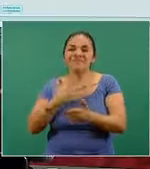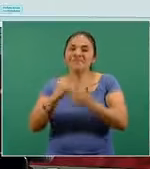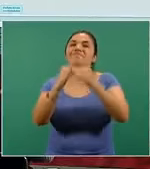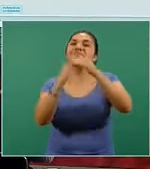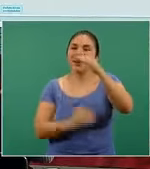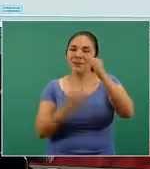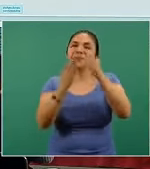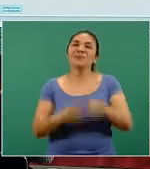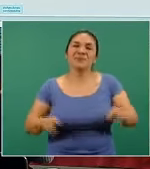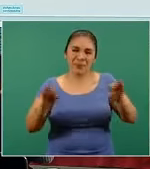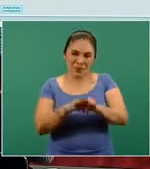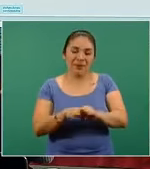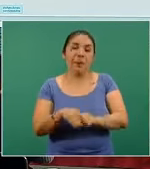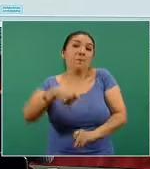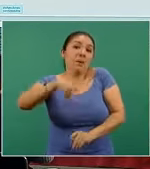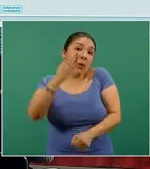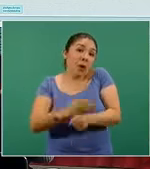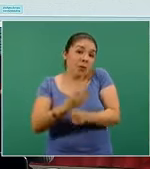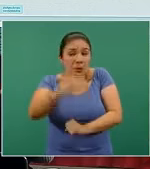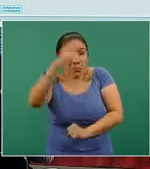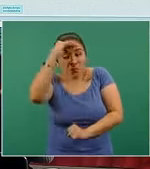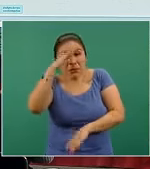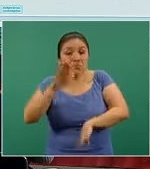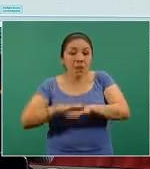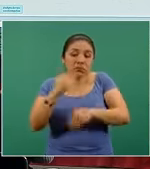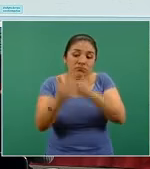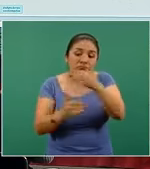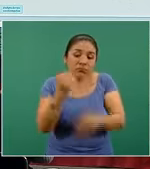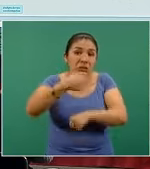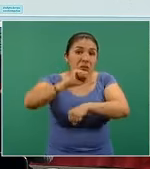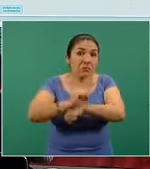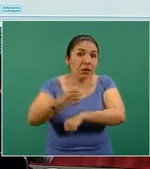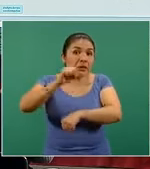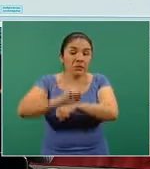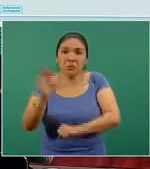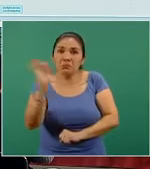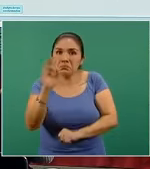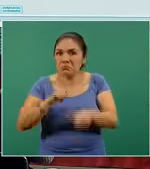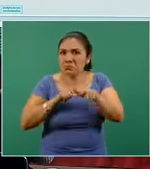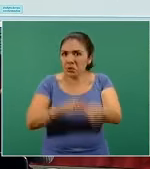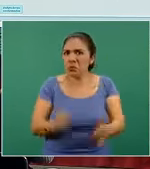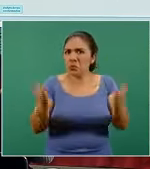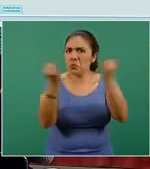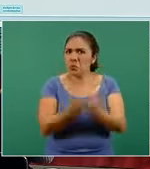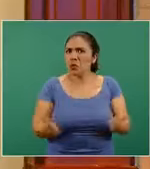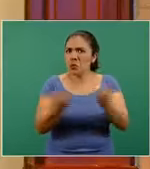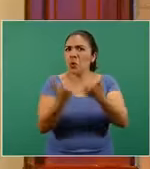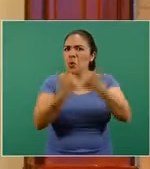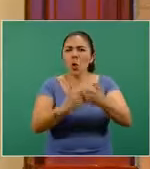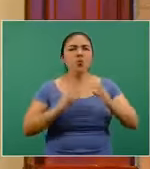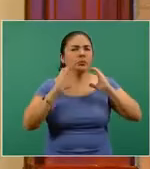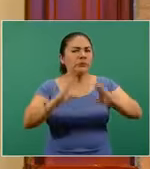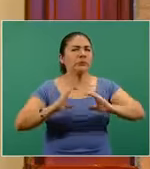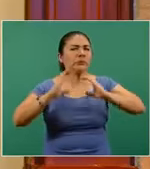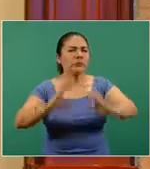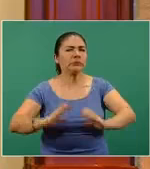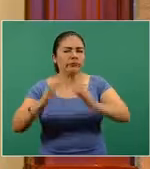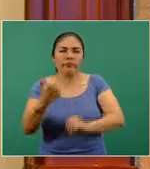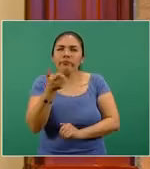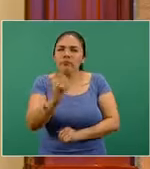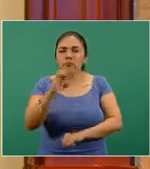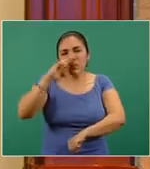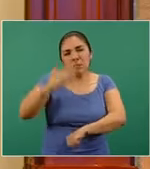más importantes. Pero bueno, todavía pensamos que en siguientes semanas y de mantenerse las medidas preventivas que de manera